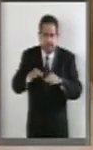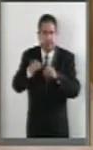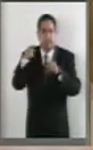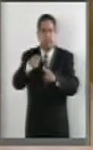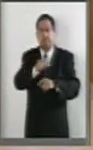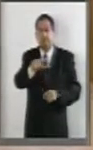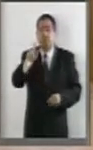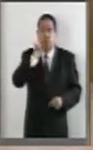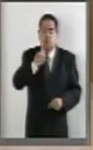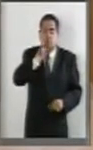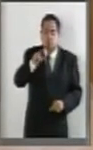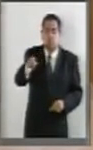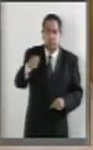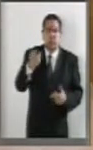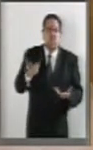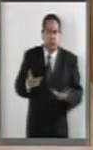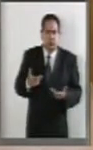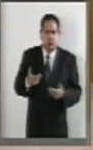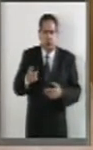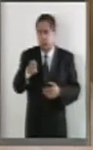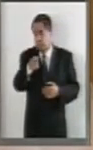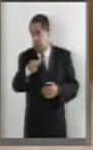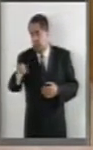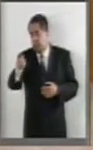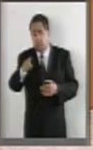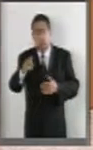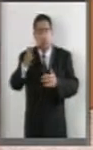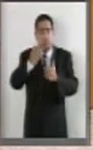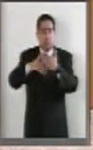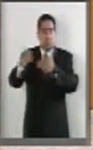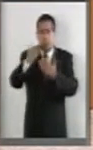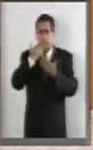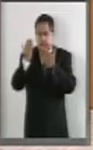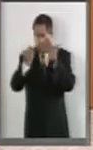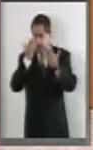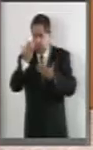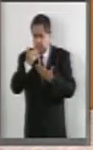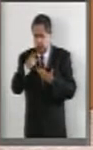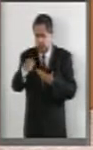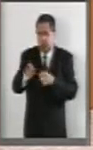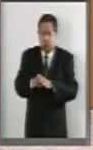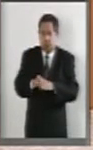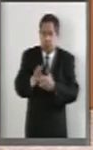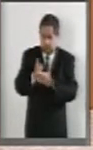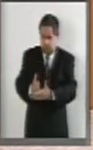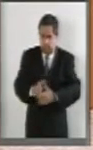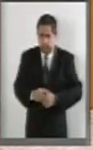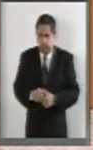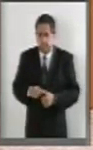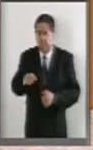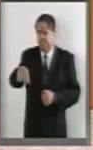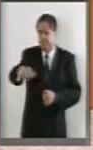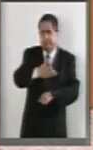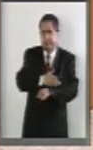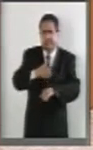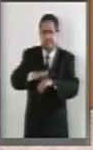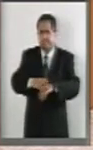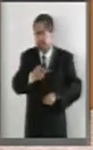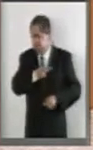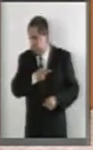las mujeres de menor índice de desarrollo humano, las familias de más escasos recursos